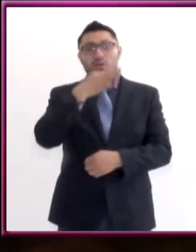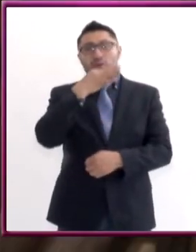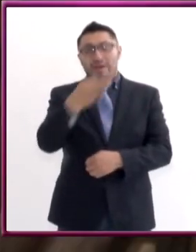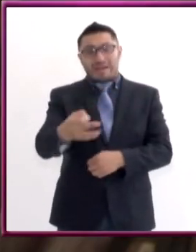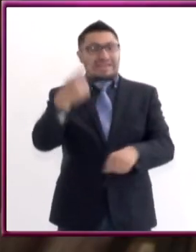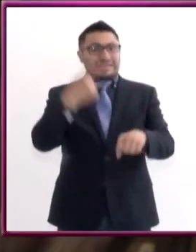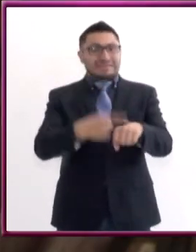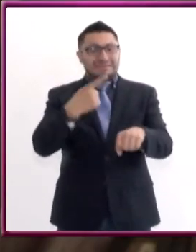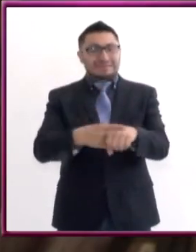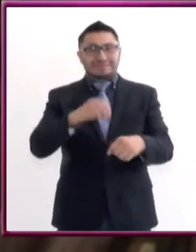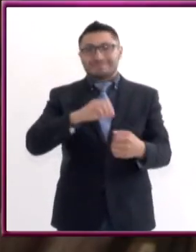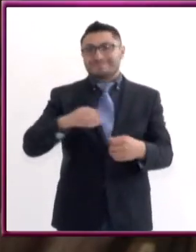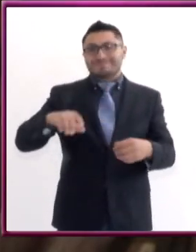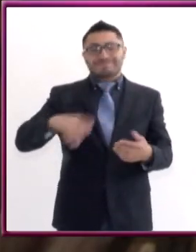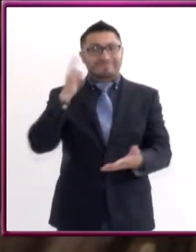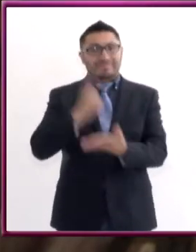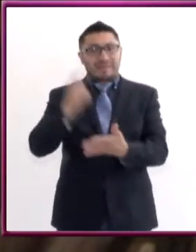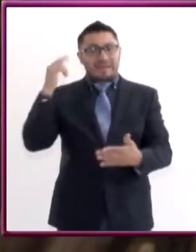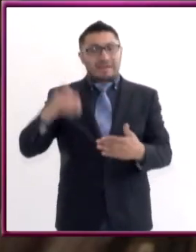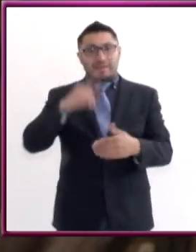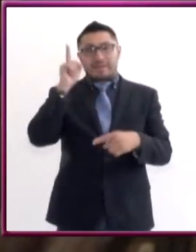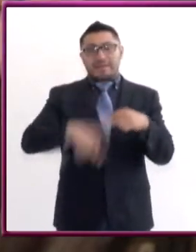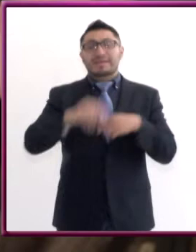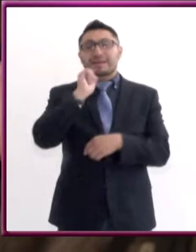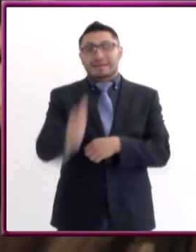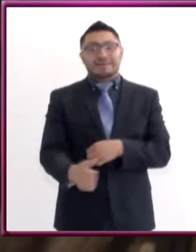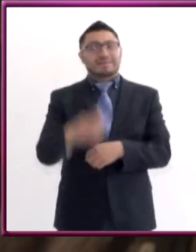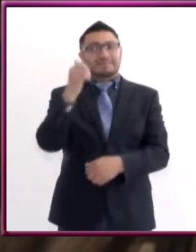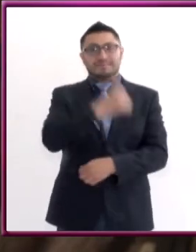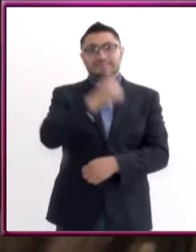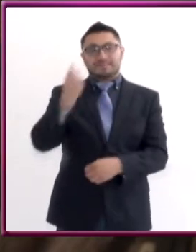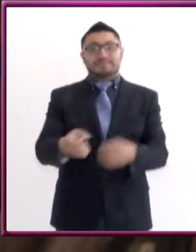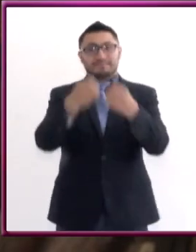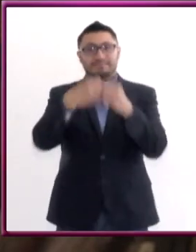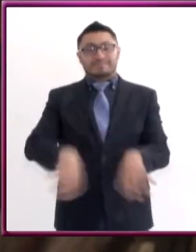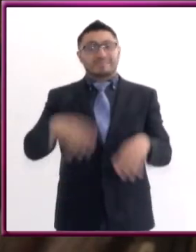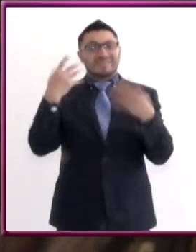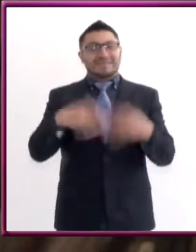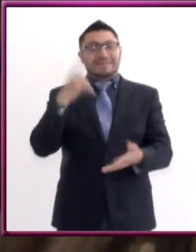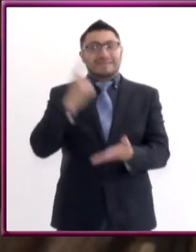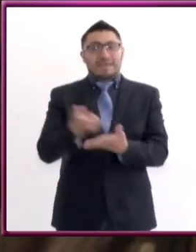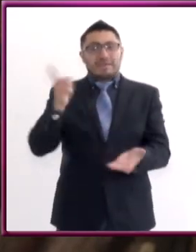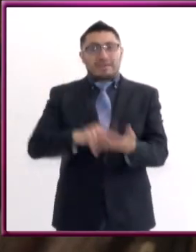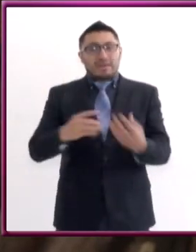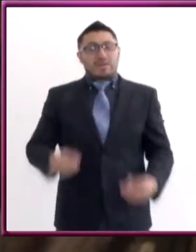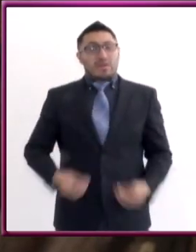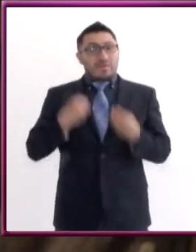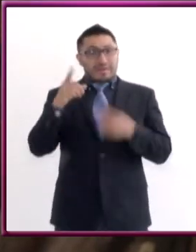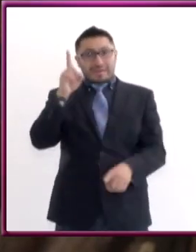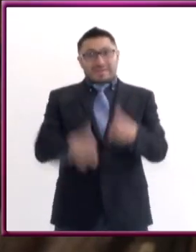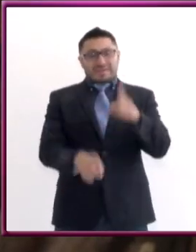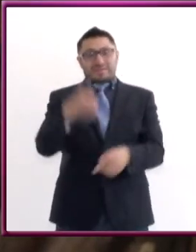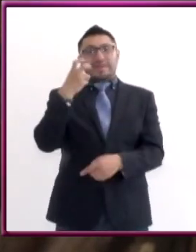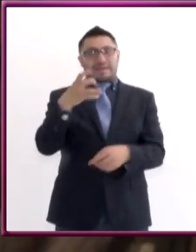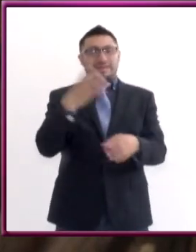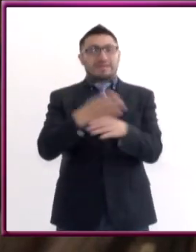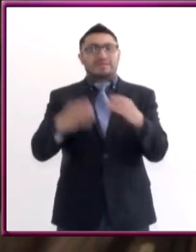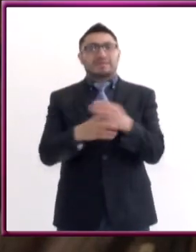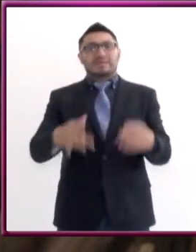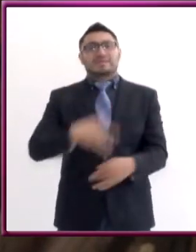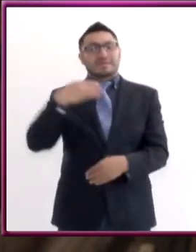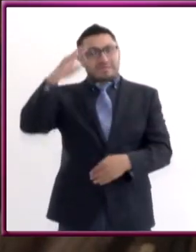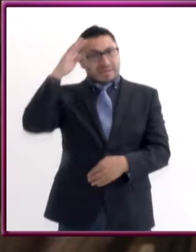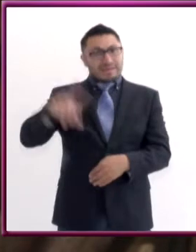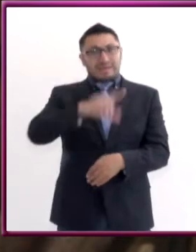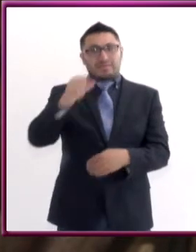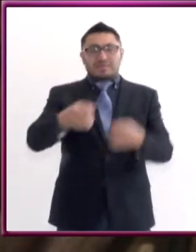crónica. Cada pérdida puede tener un impacto mayor o menor en nuestra vida. Eso que pensamos, sentimos y hacemos después de